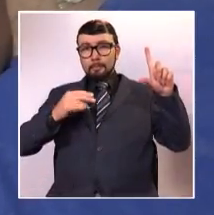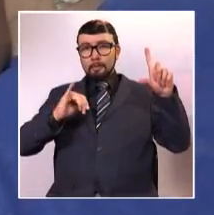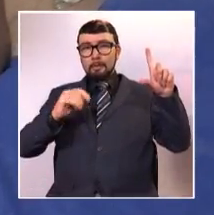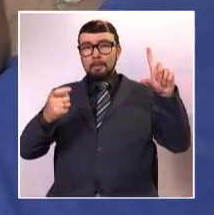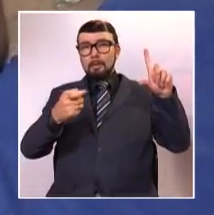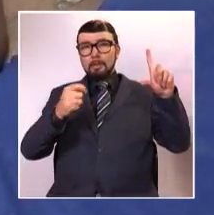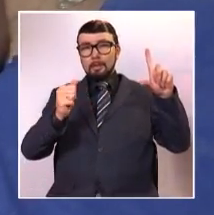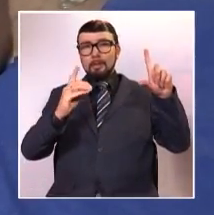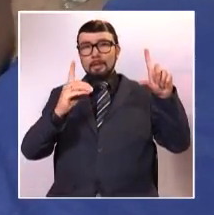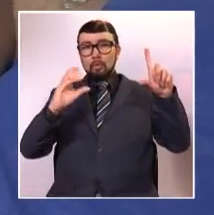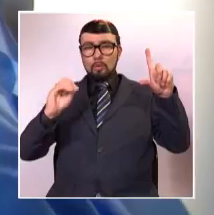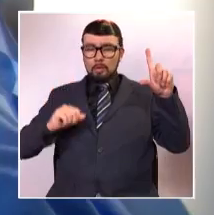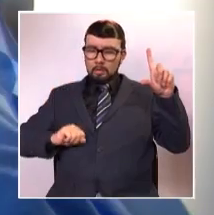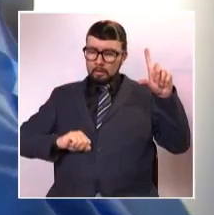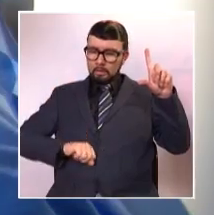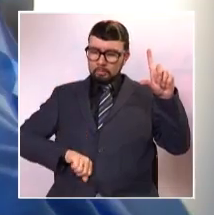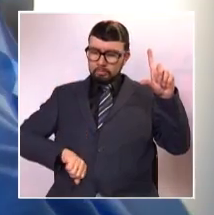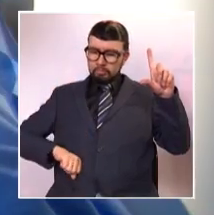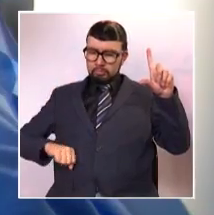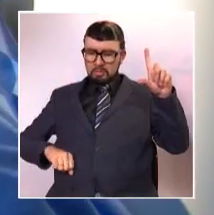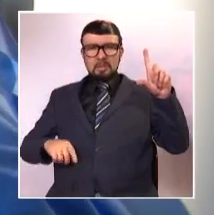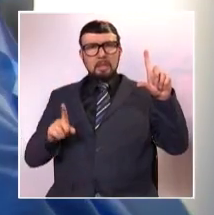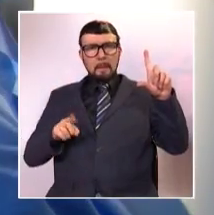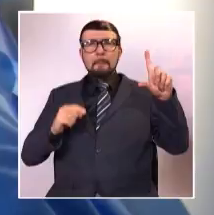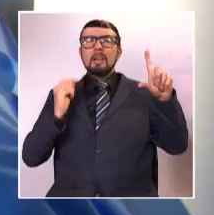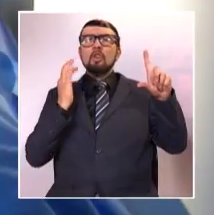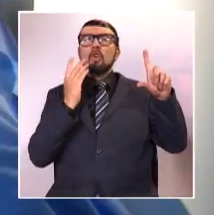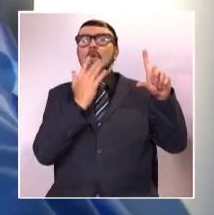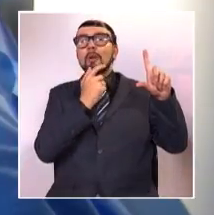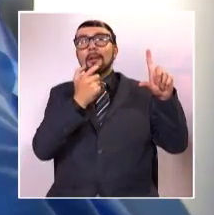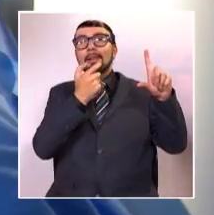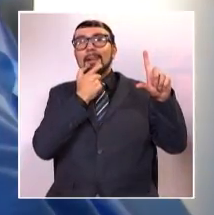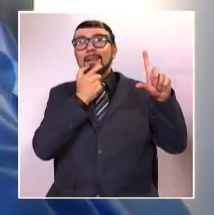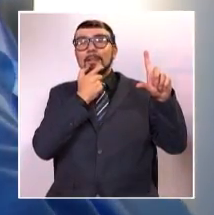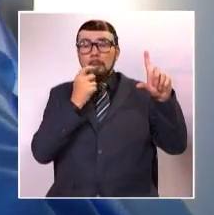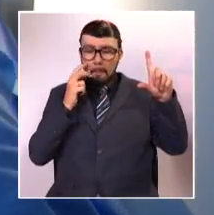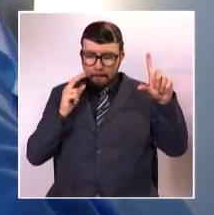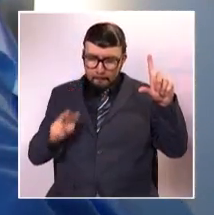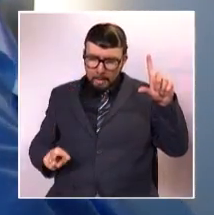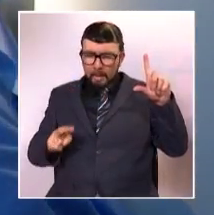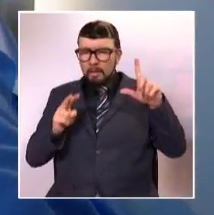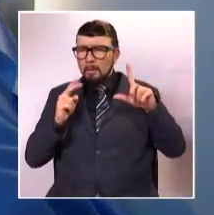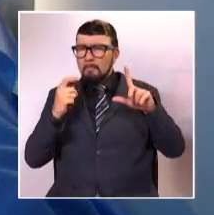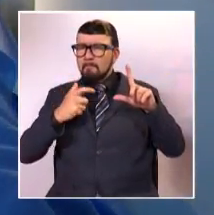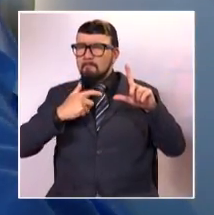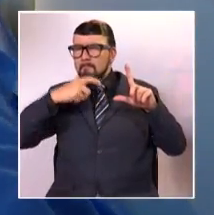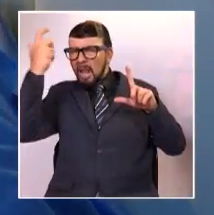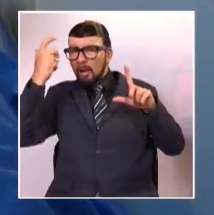decir, un grado de tono de gris. Cuando empezamos a ver lo que brilla más o es un poquito más blanco, ya empezamos